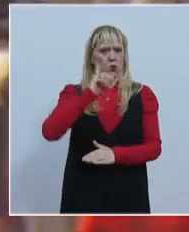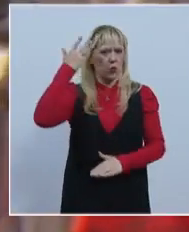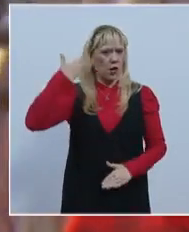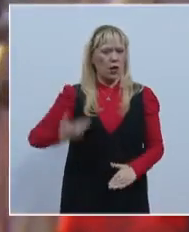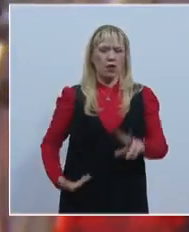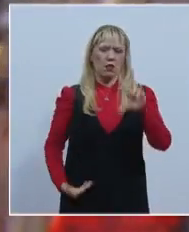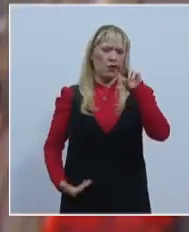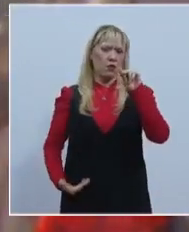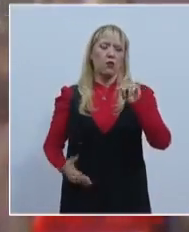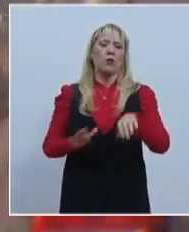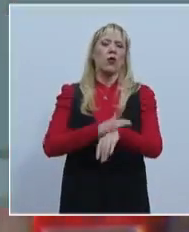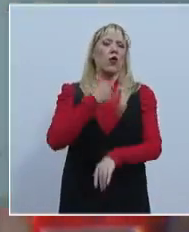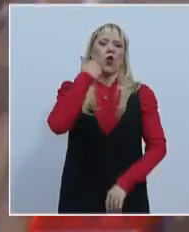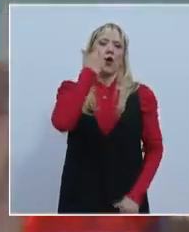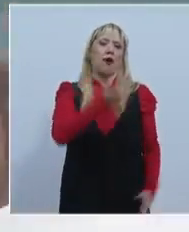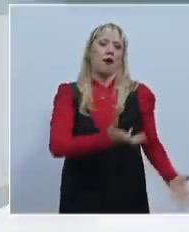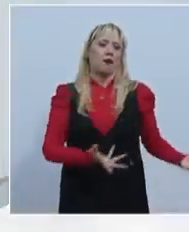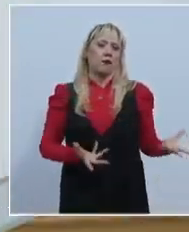de género.